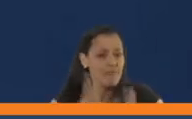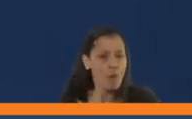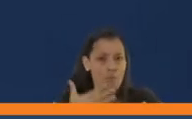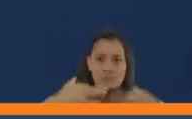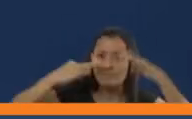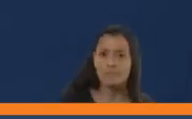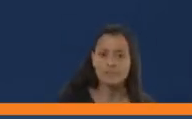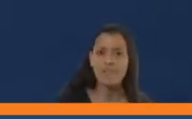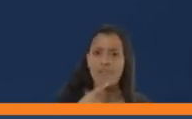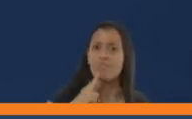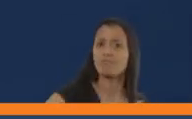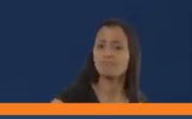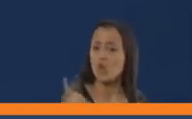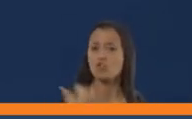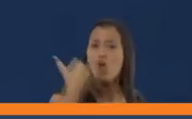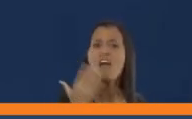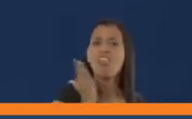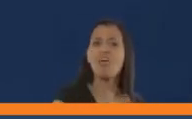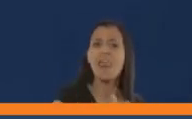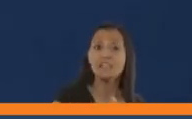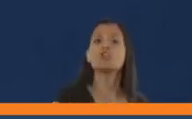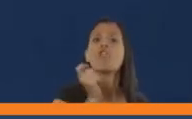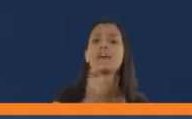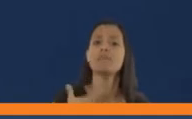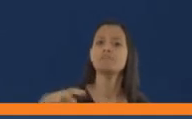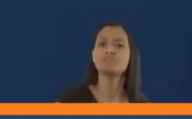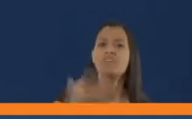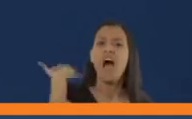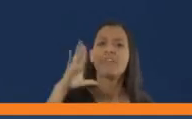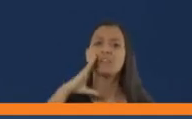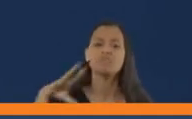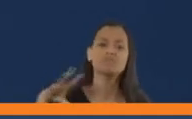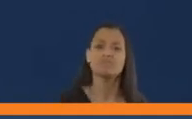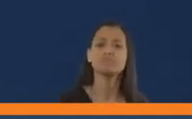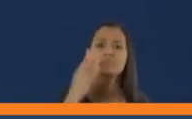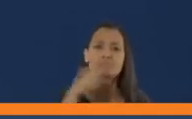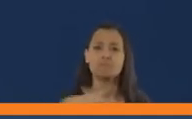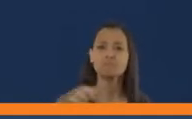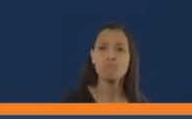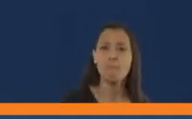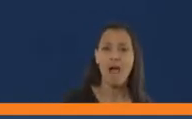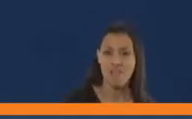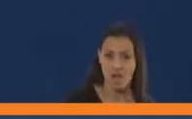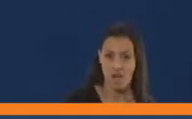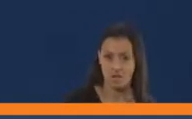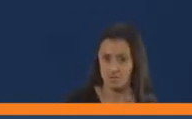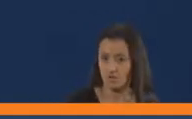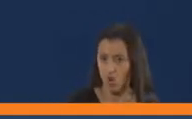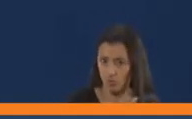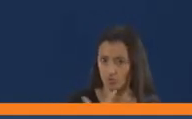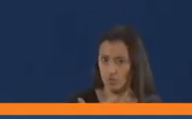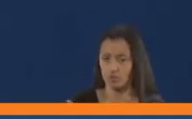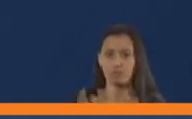legítimos derechos que nos caben sobre nuestras islas malvinas en las en este logo están ausentes